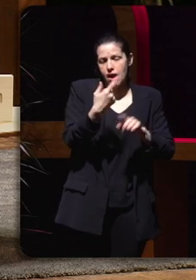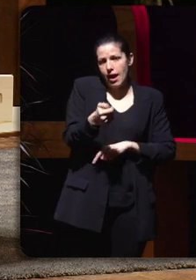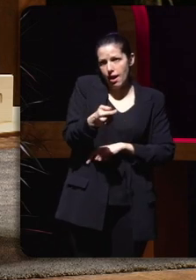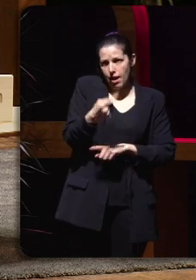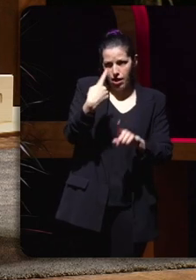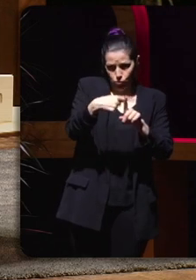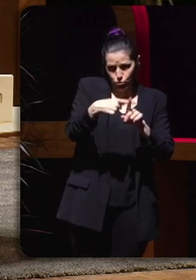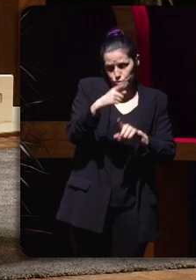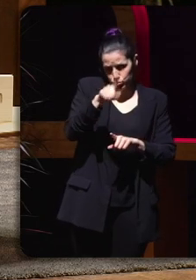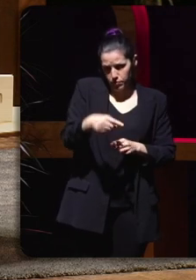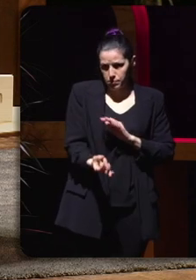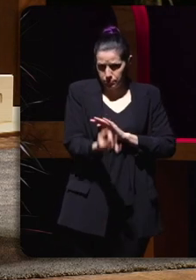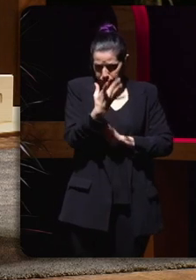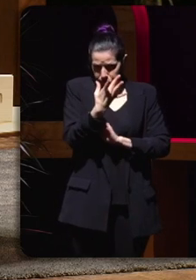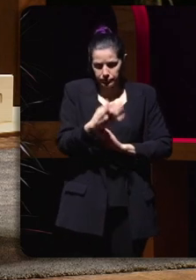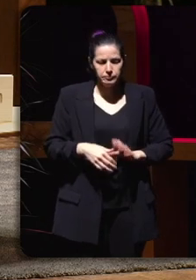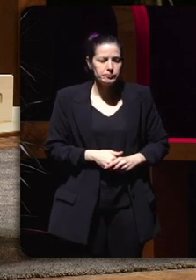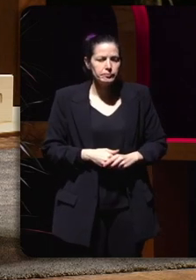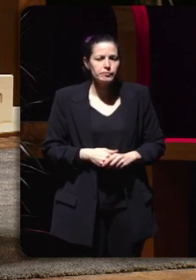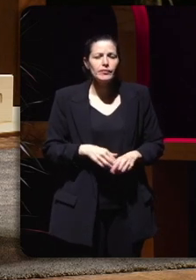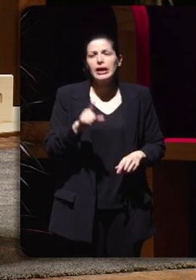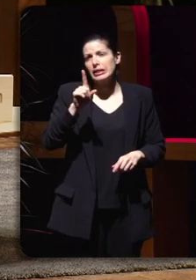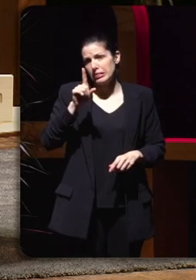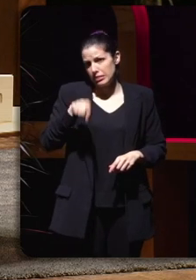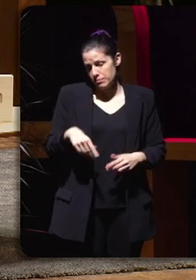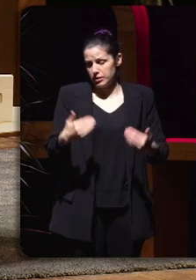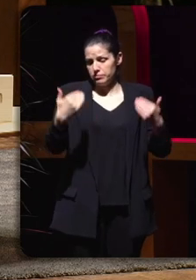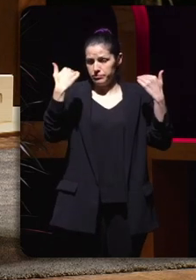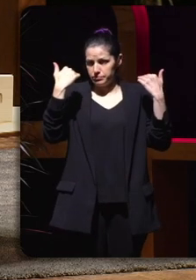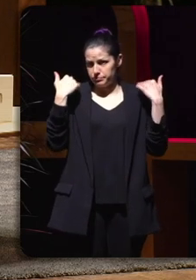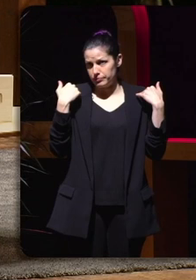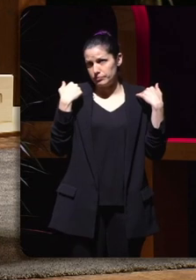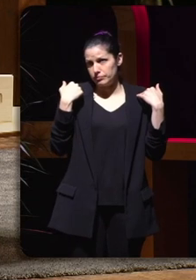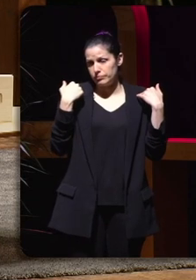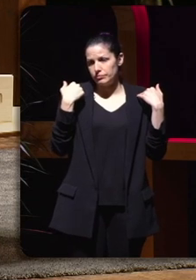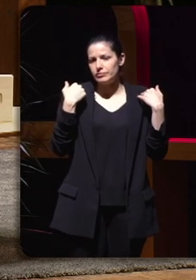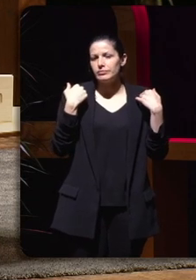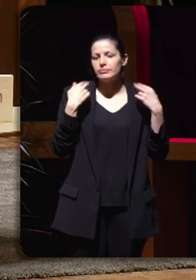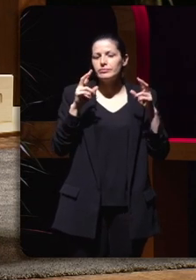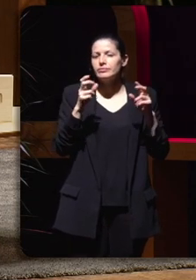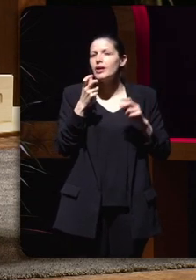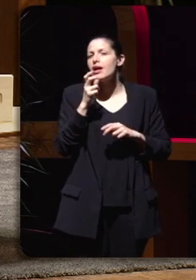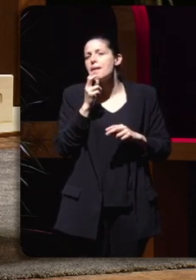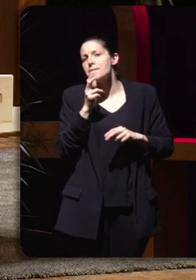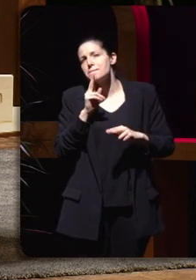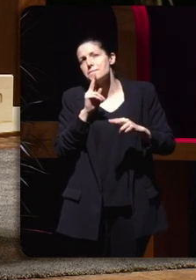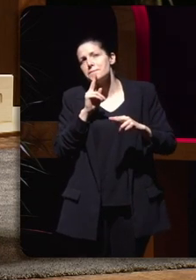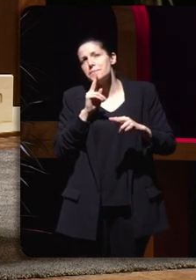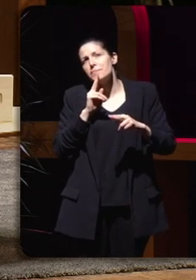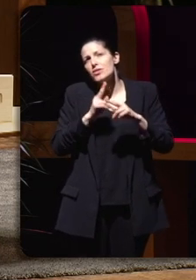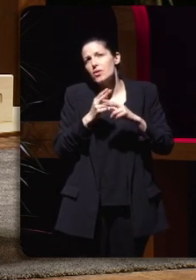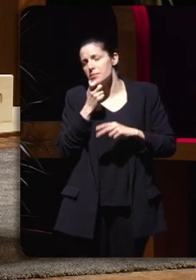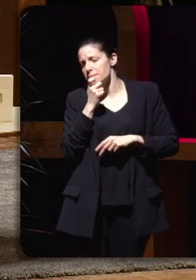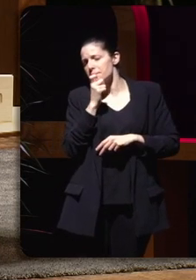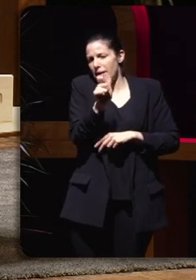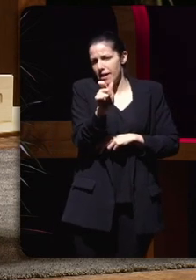y Fue o se le atribuye esto habría que certificarlo la creación del término progresiva para hablar de las izquierdas